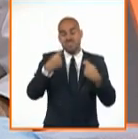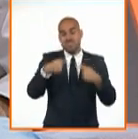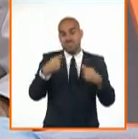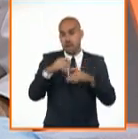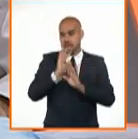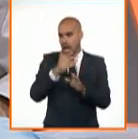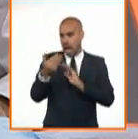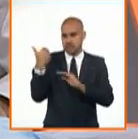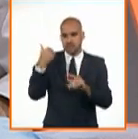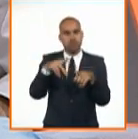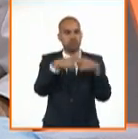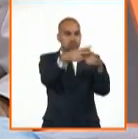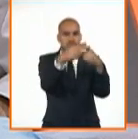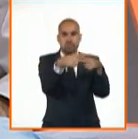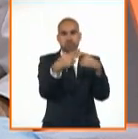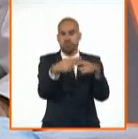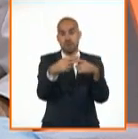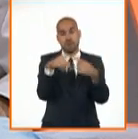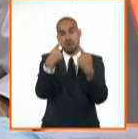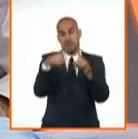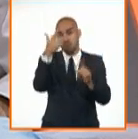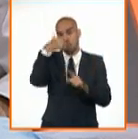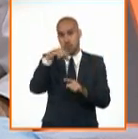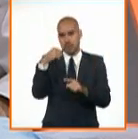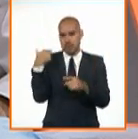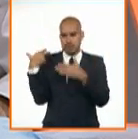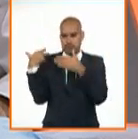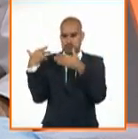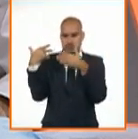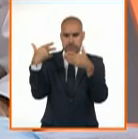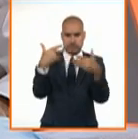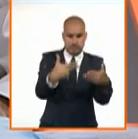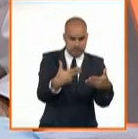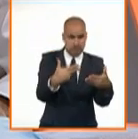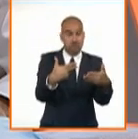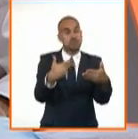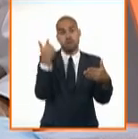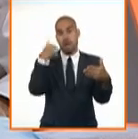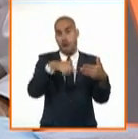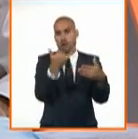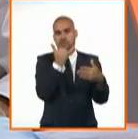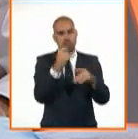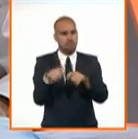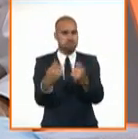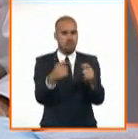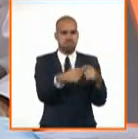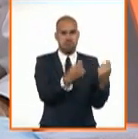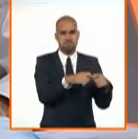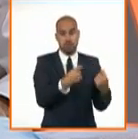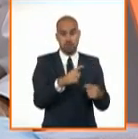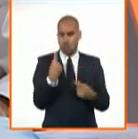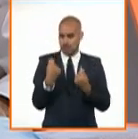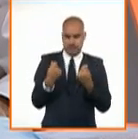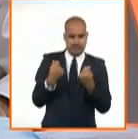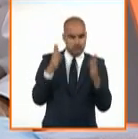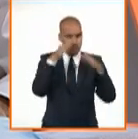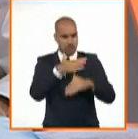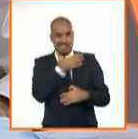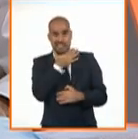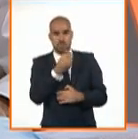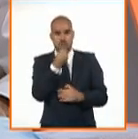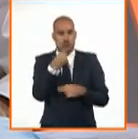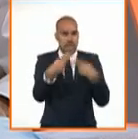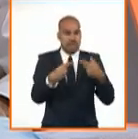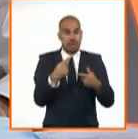recursos fundamentales para poderlo ejecutar y la falta de financiamiento que hemos tenido para poder esto estos mantenimientos